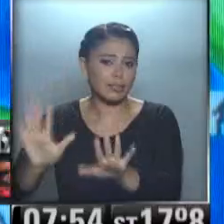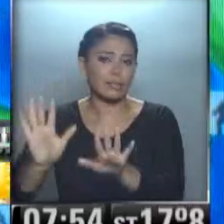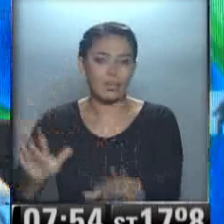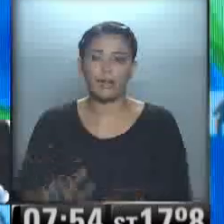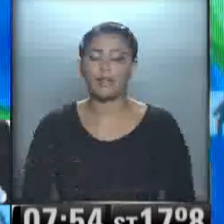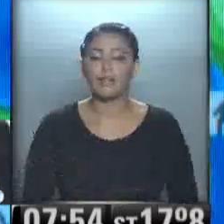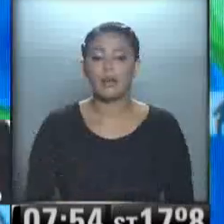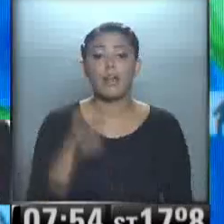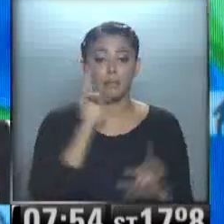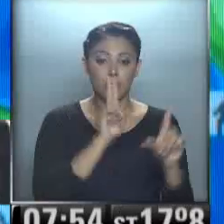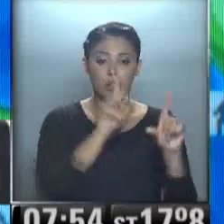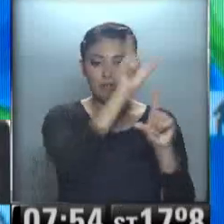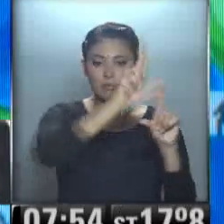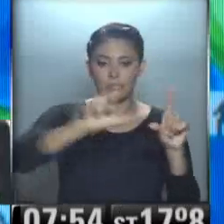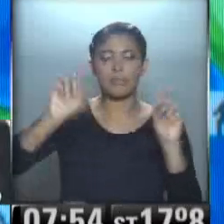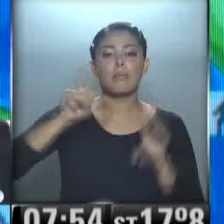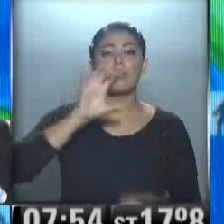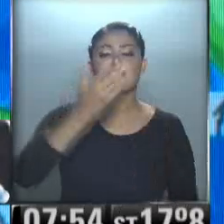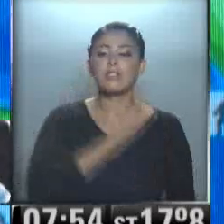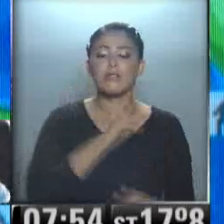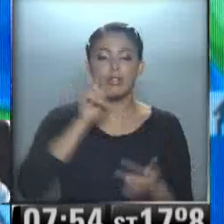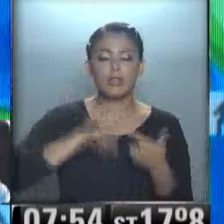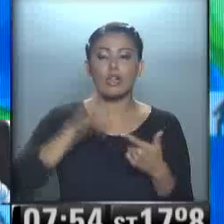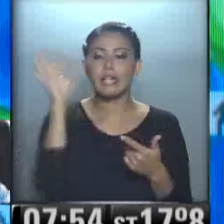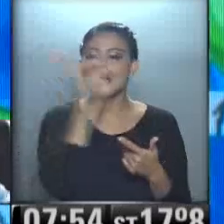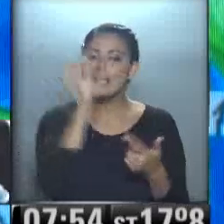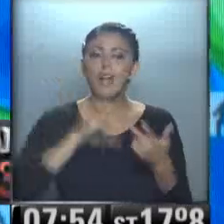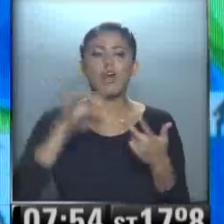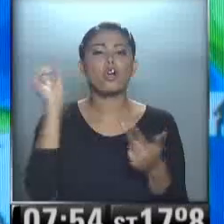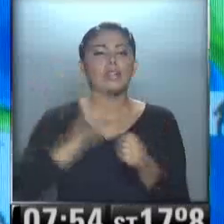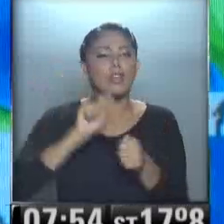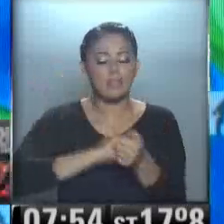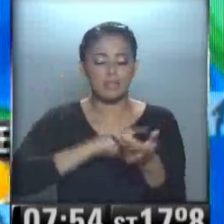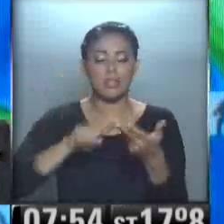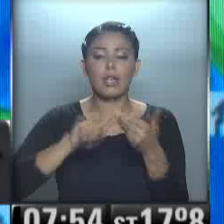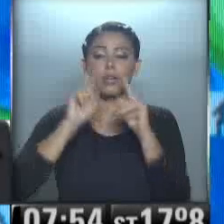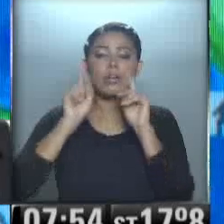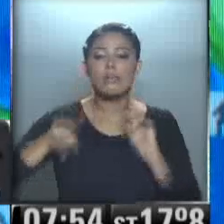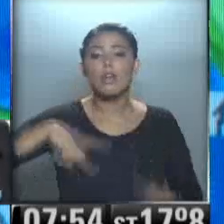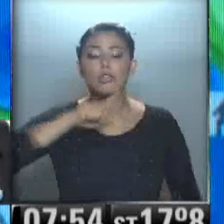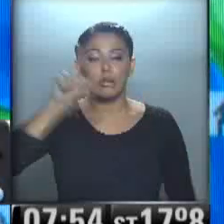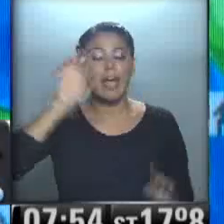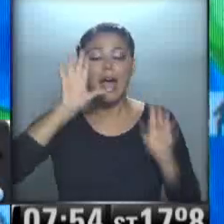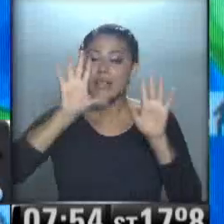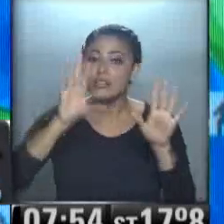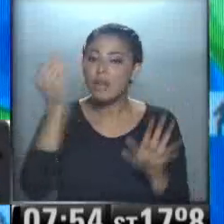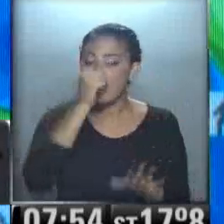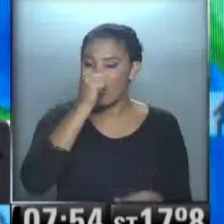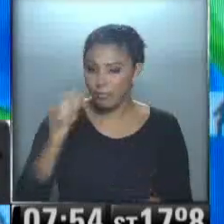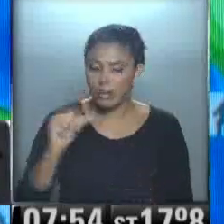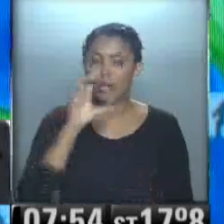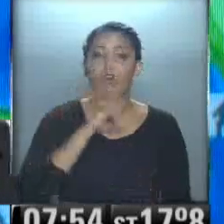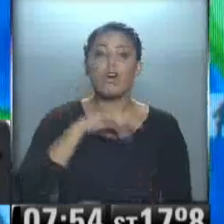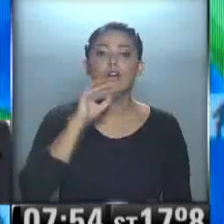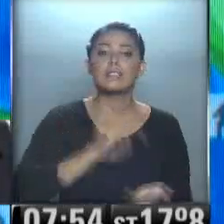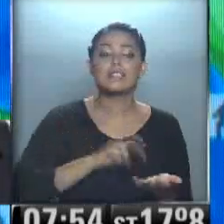frontal. Fíjense, se va al norte de Santa Fe, Chaco, Santiago del Estero. En el noroeste, atentos para el fin de semana, Salta,